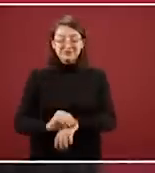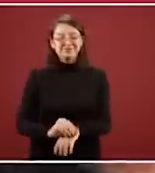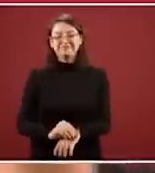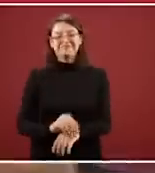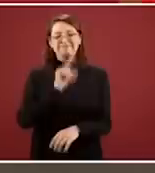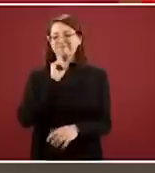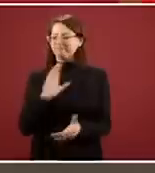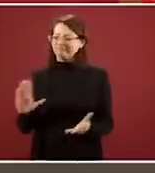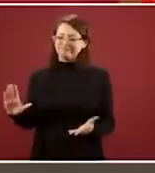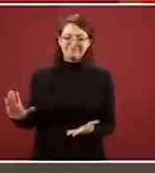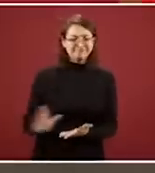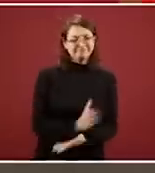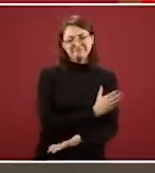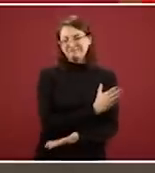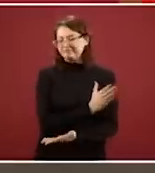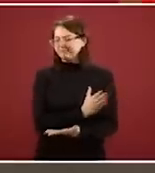campos